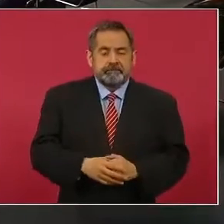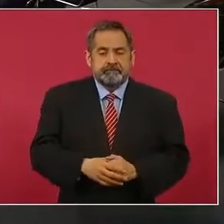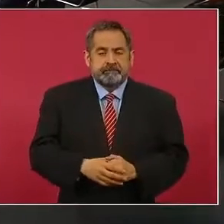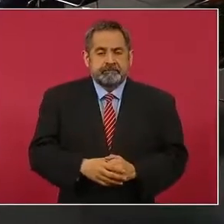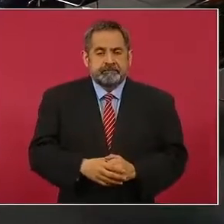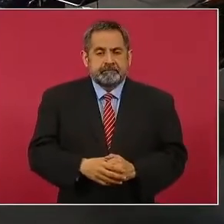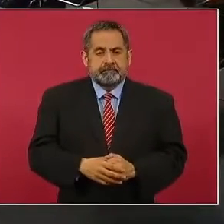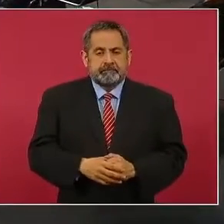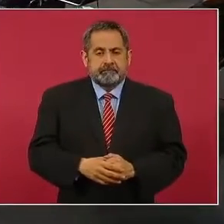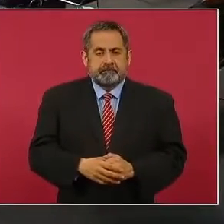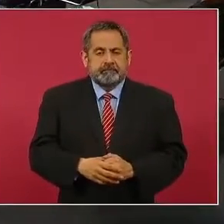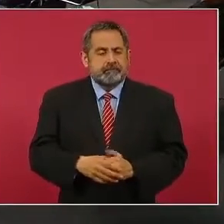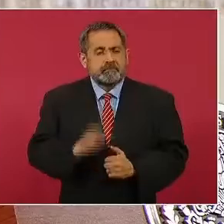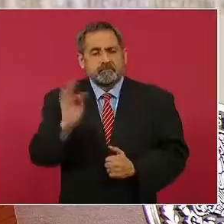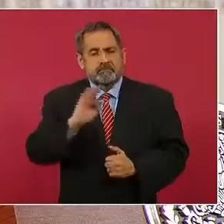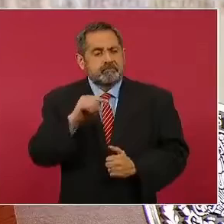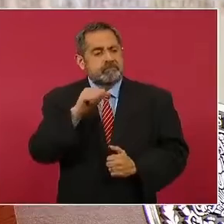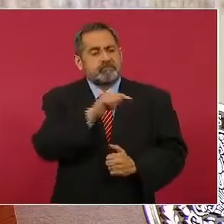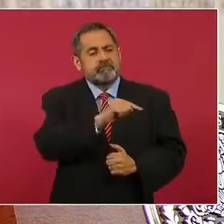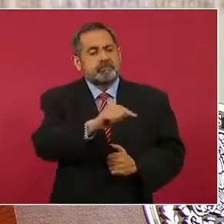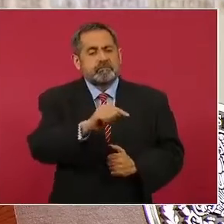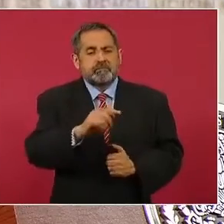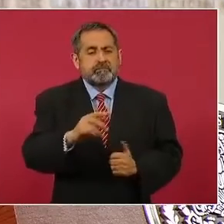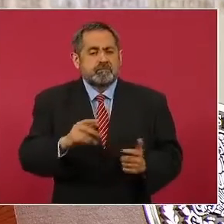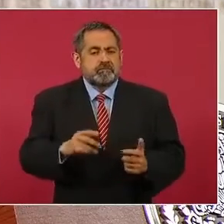si hubo